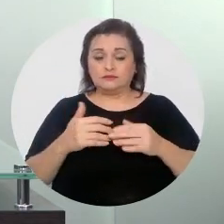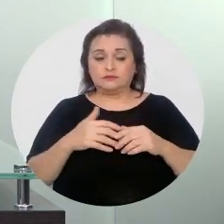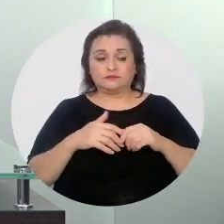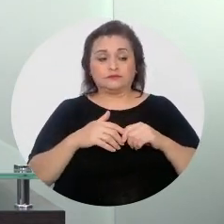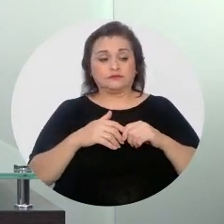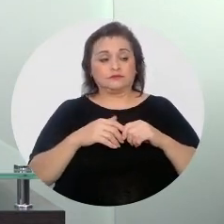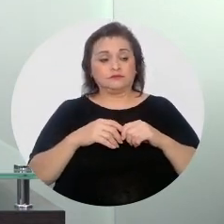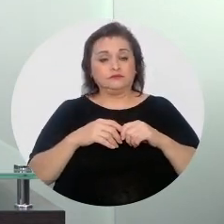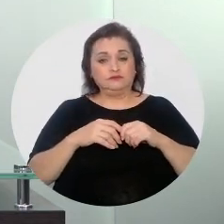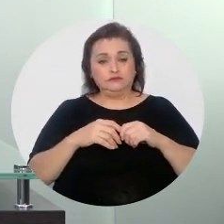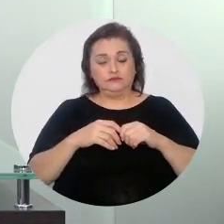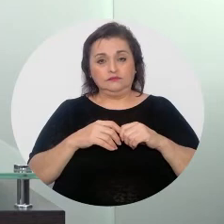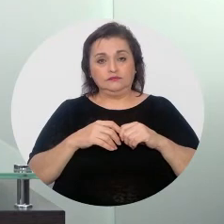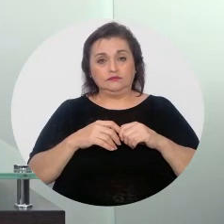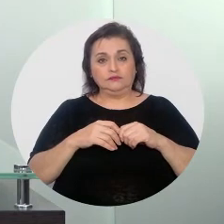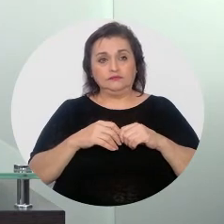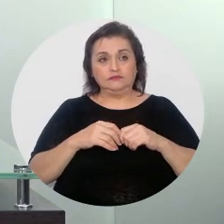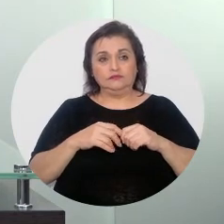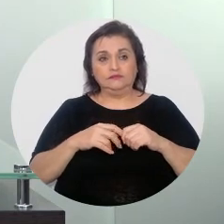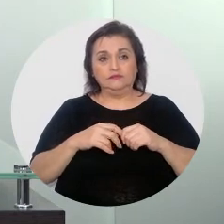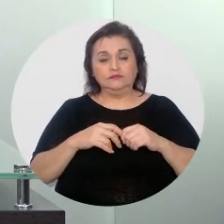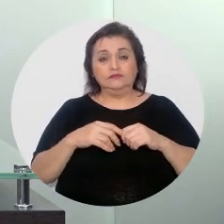Luego,